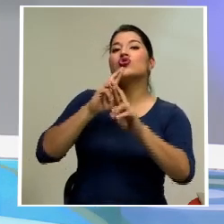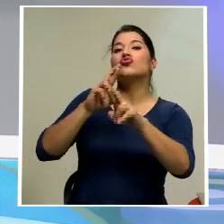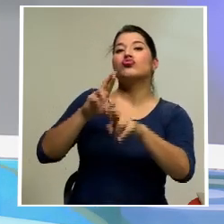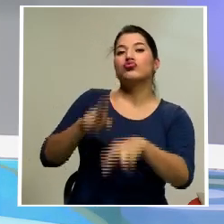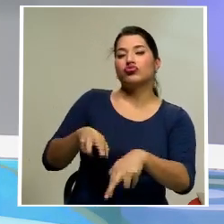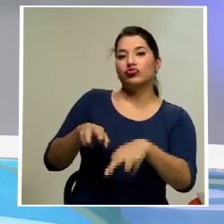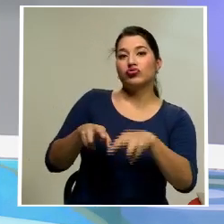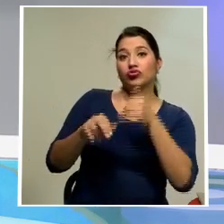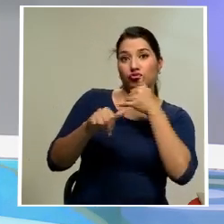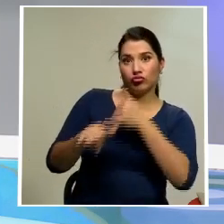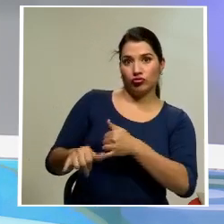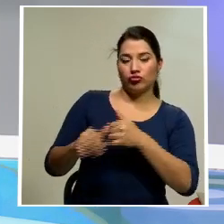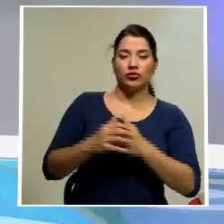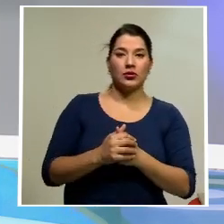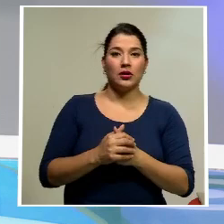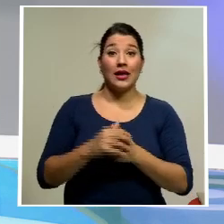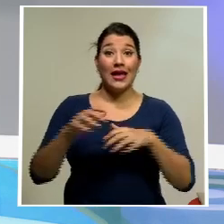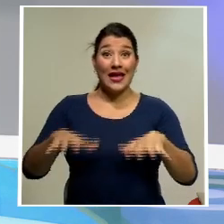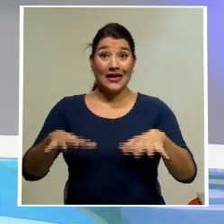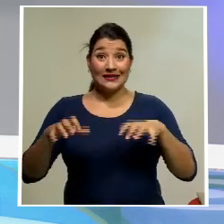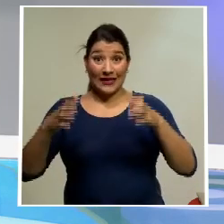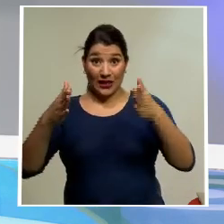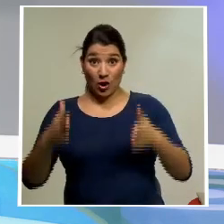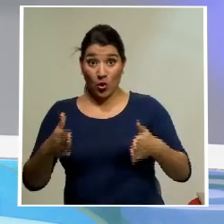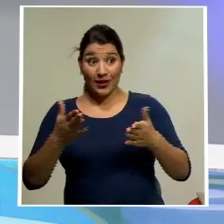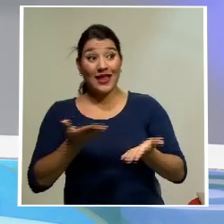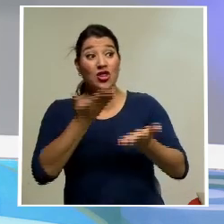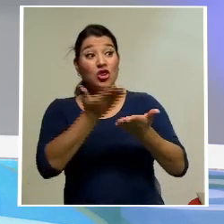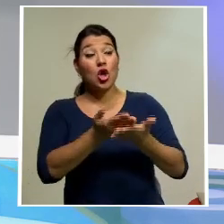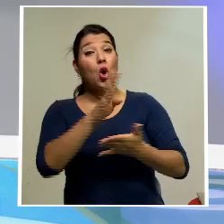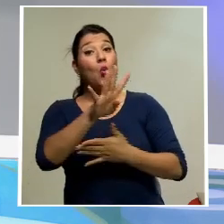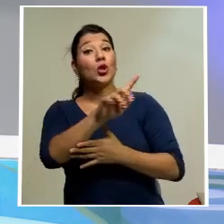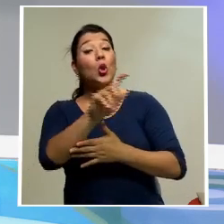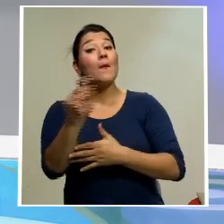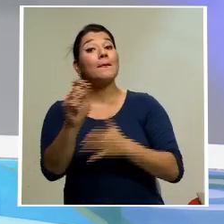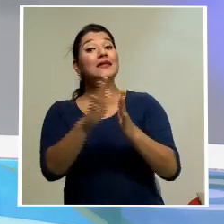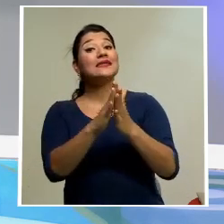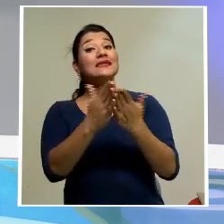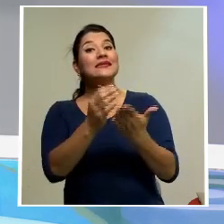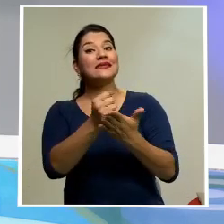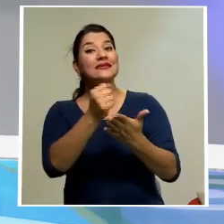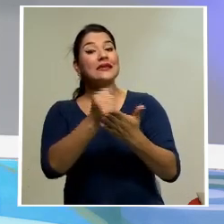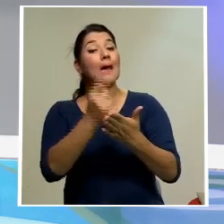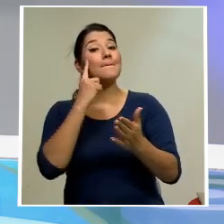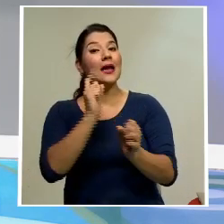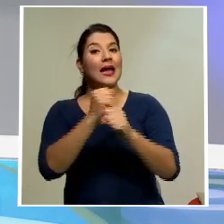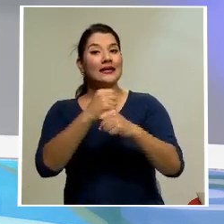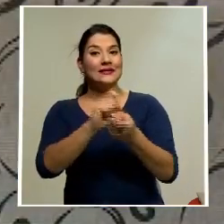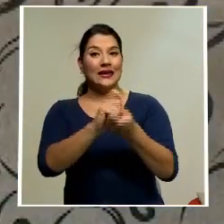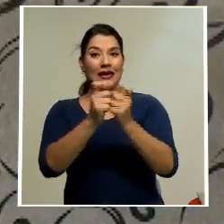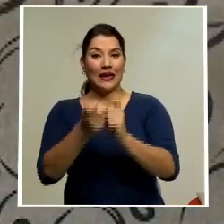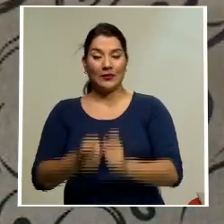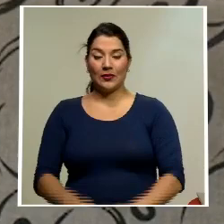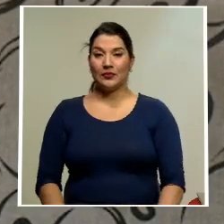interpuesto por la joven. Los magistrados dieron 4 meses a Migración y Extranjería para que realice la modificación.